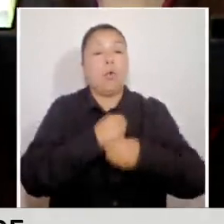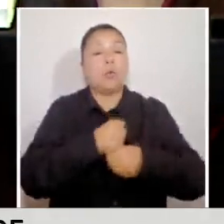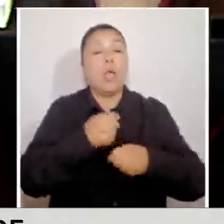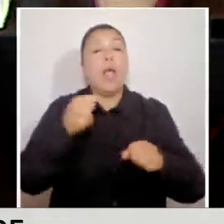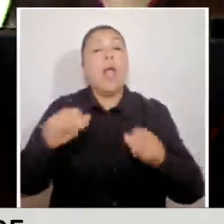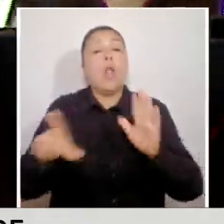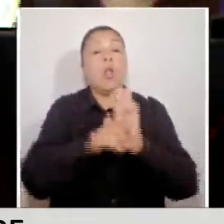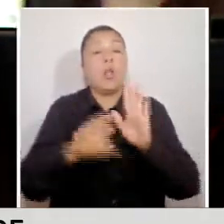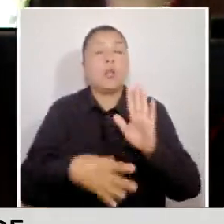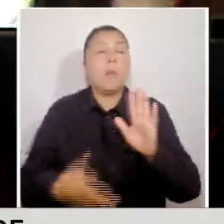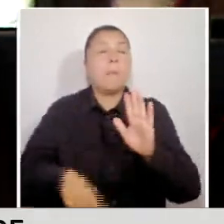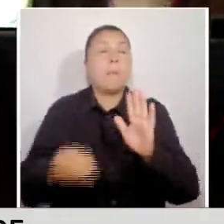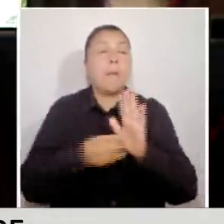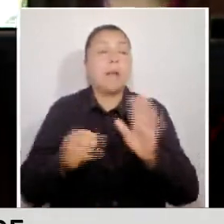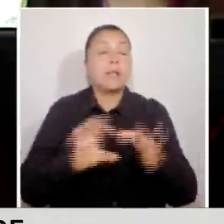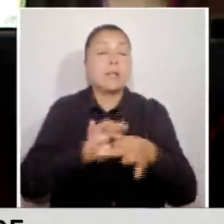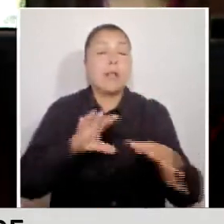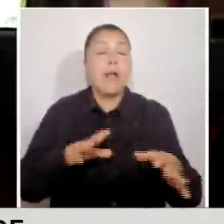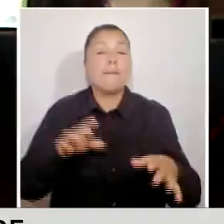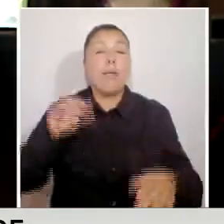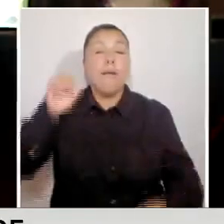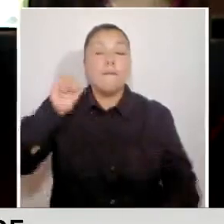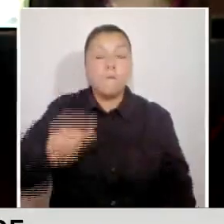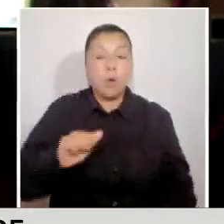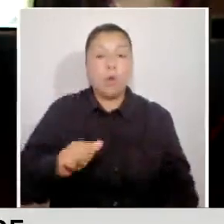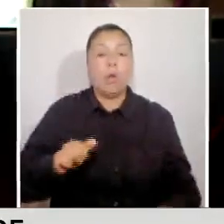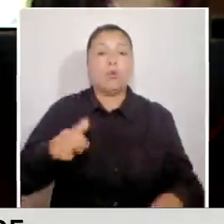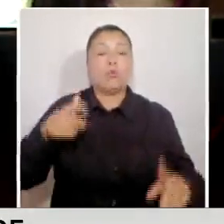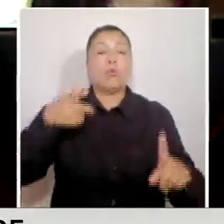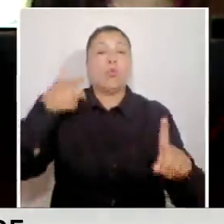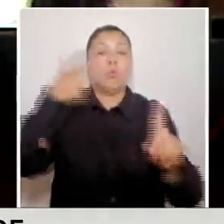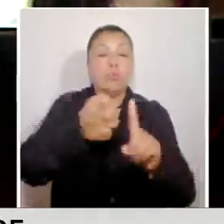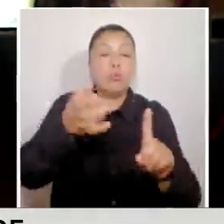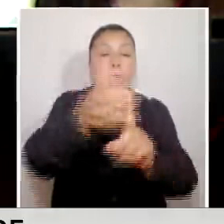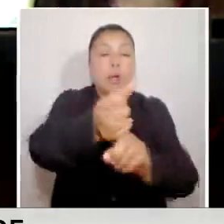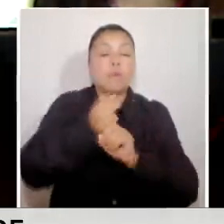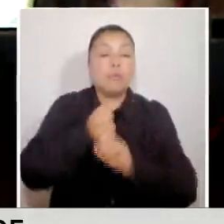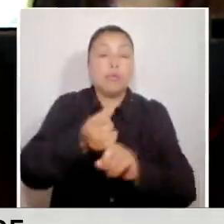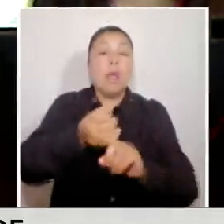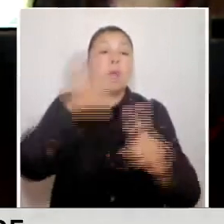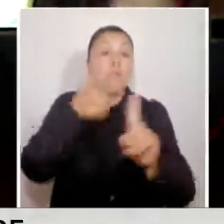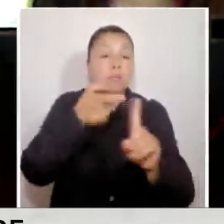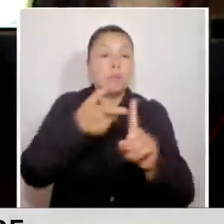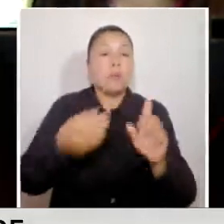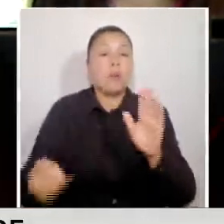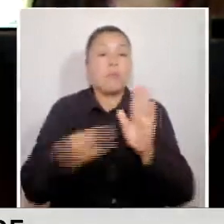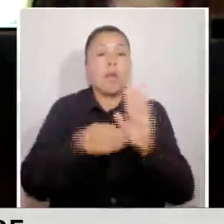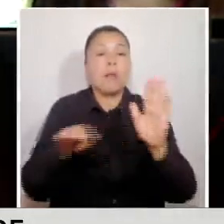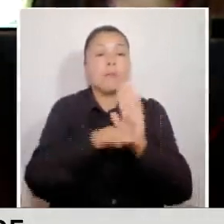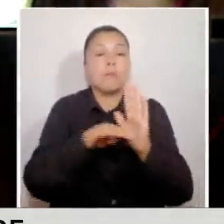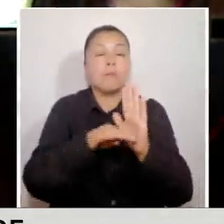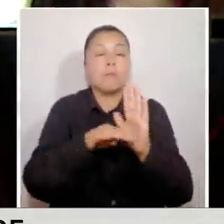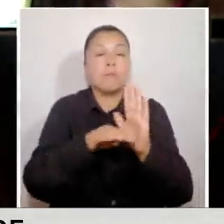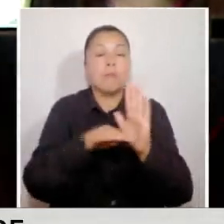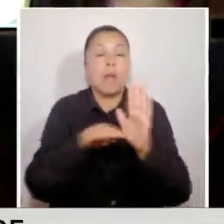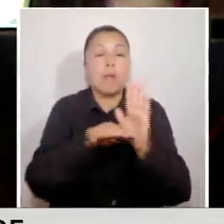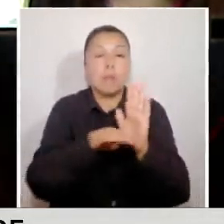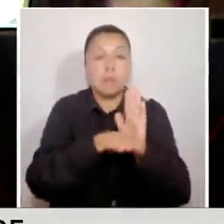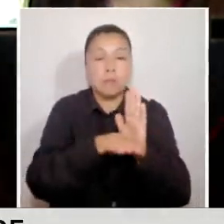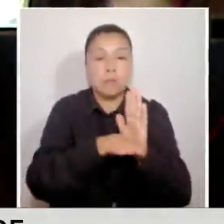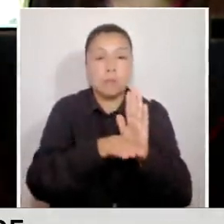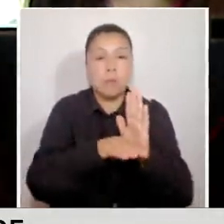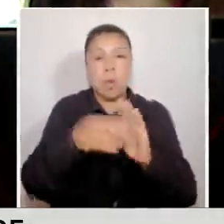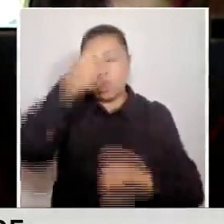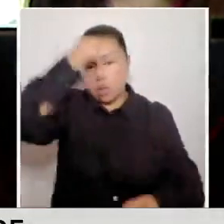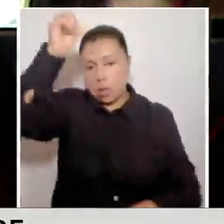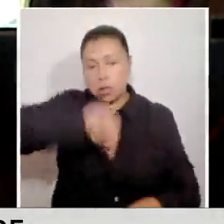graves como violación homicidio secuestro con homicidio le excluimos el mínimo el el mínimo de la pena porque hoy día lo que se